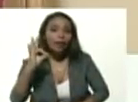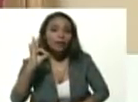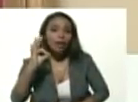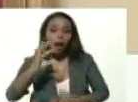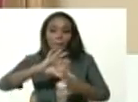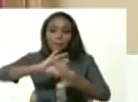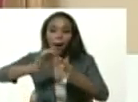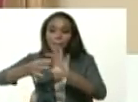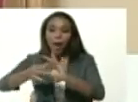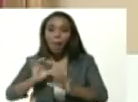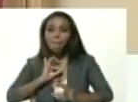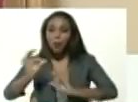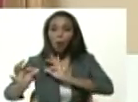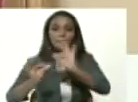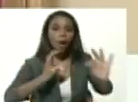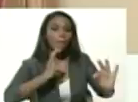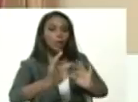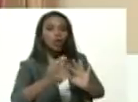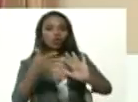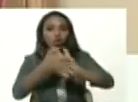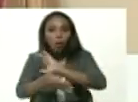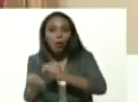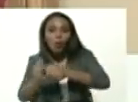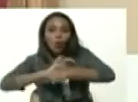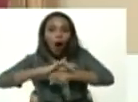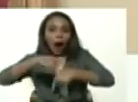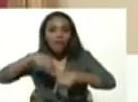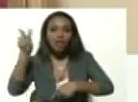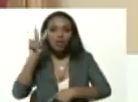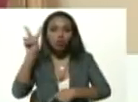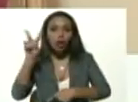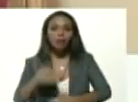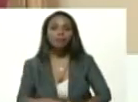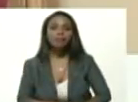de transmisión del coronavirus en Venezuela.